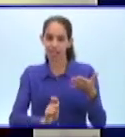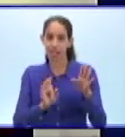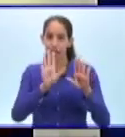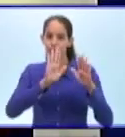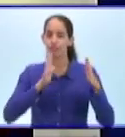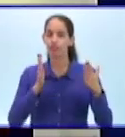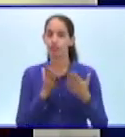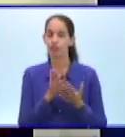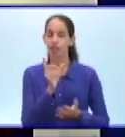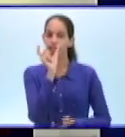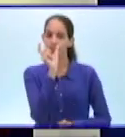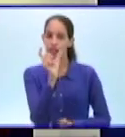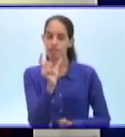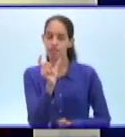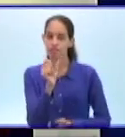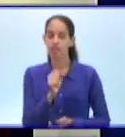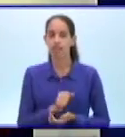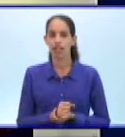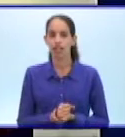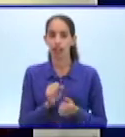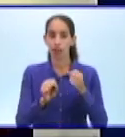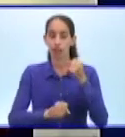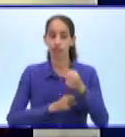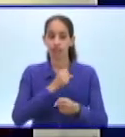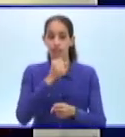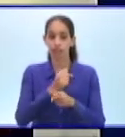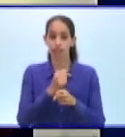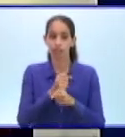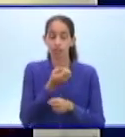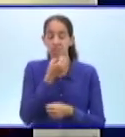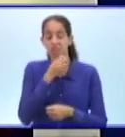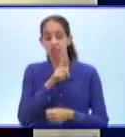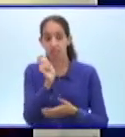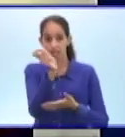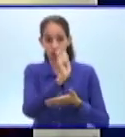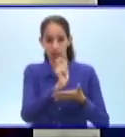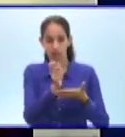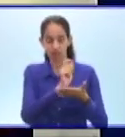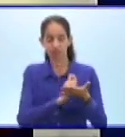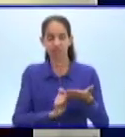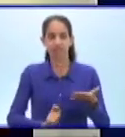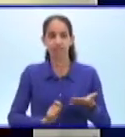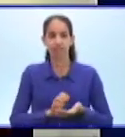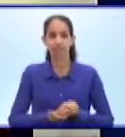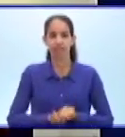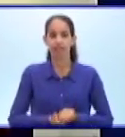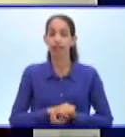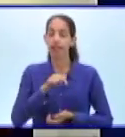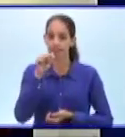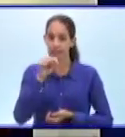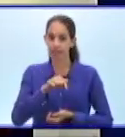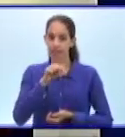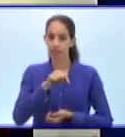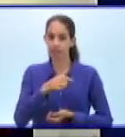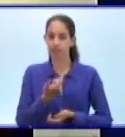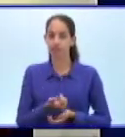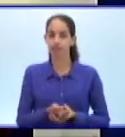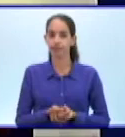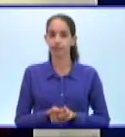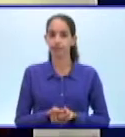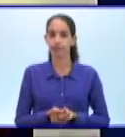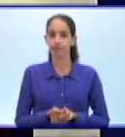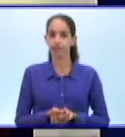palabras útiles para mi posible redacción, estamos entonces en